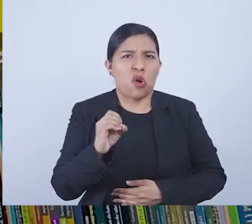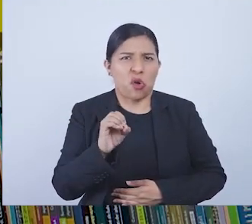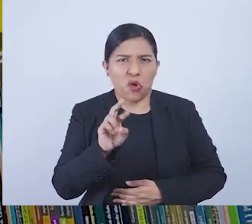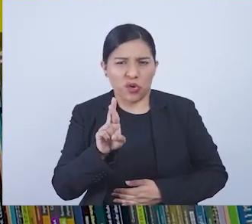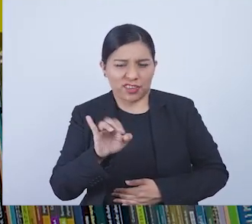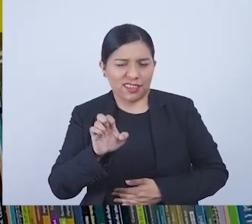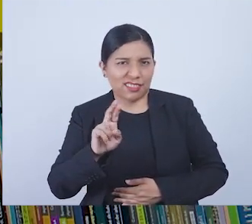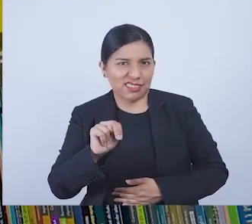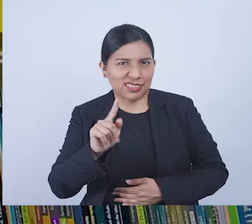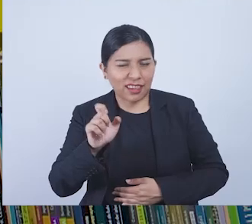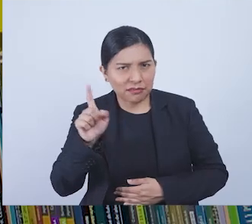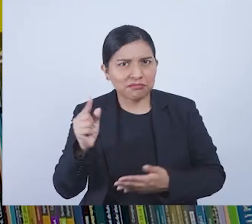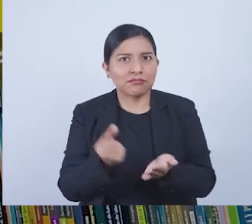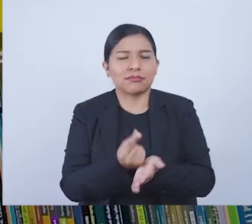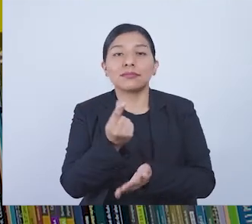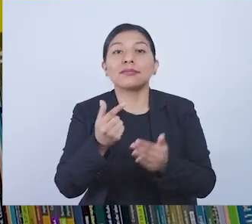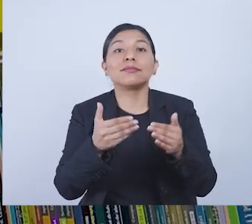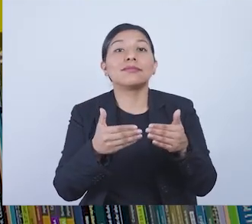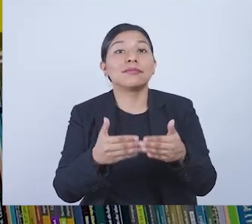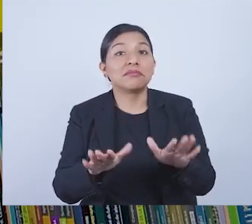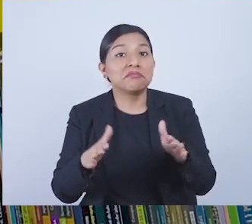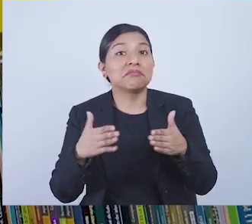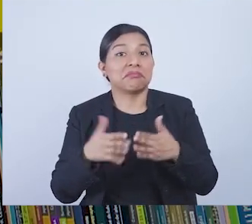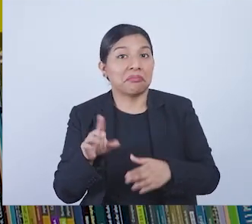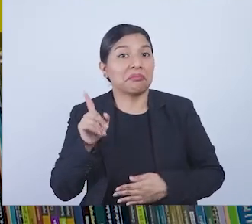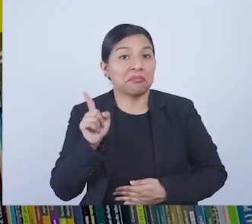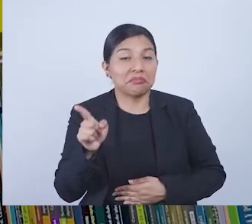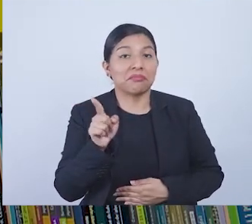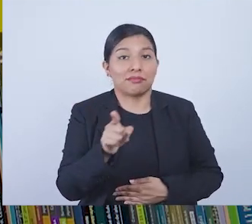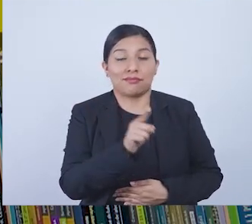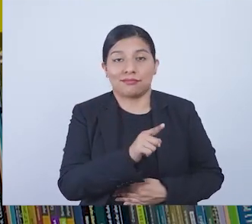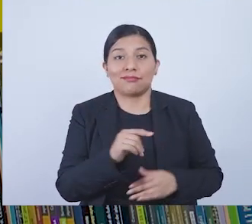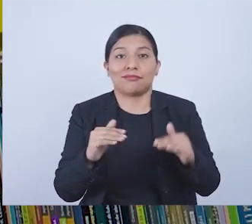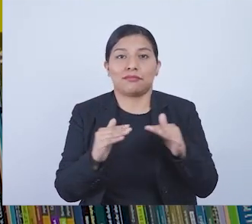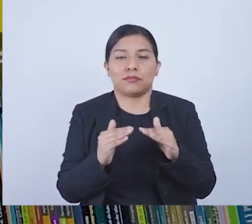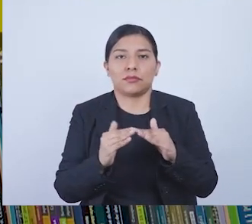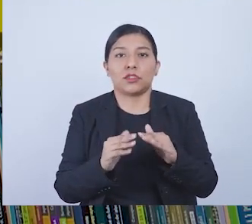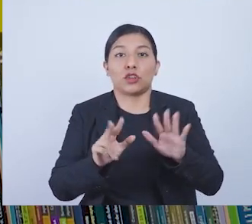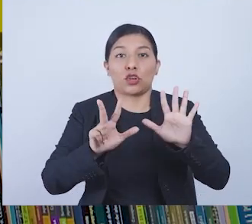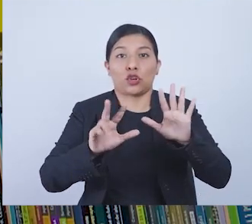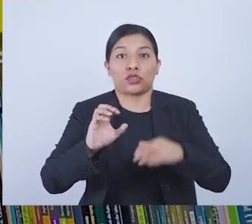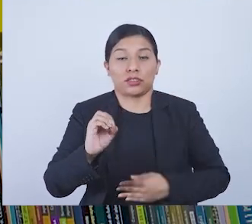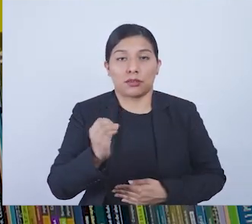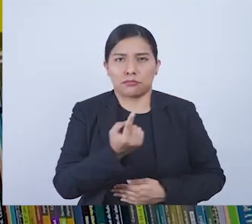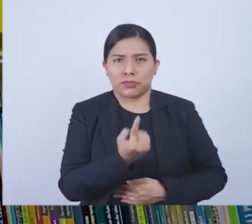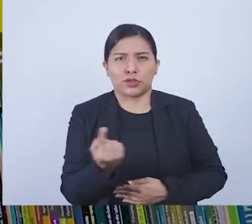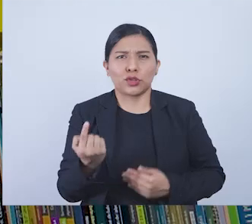manera que creo que es un nuevo enfoque, aparte que 80 jóvenes